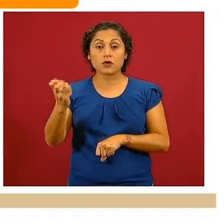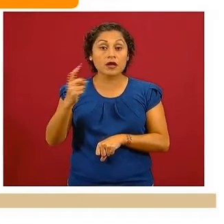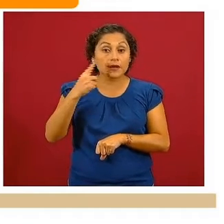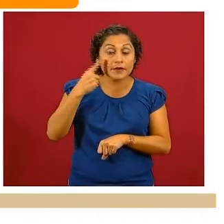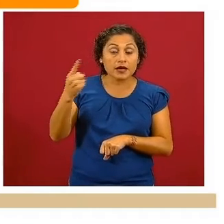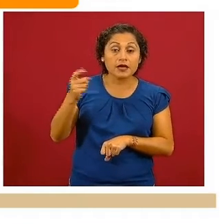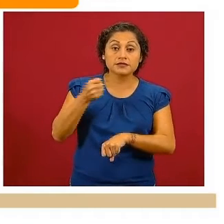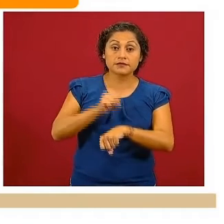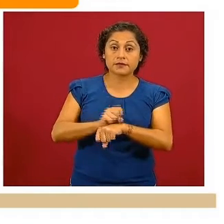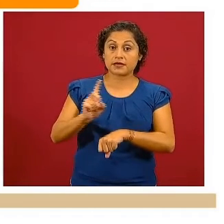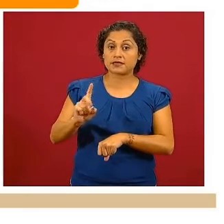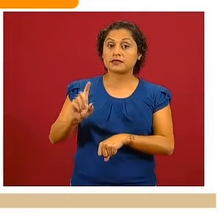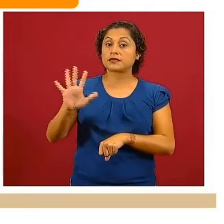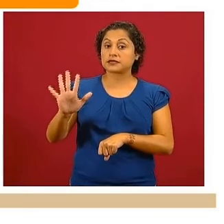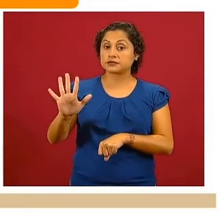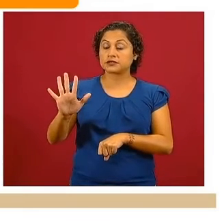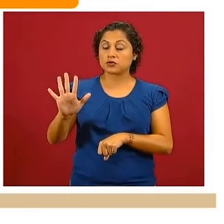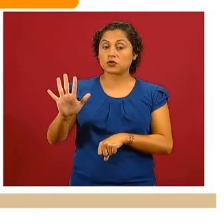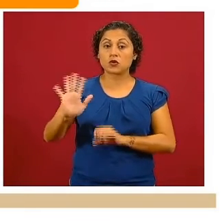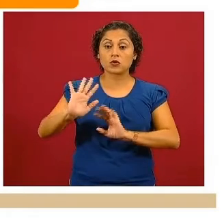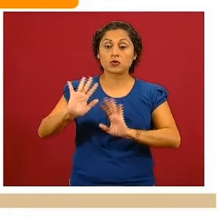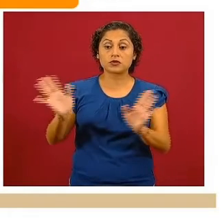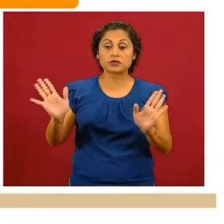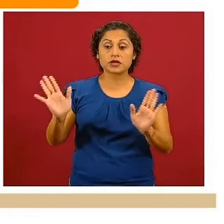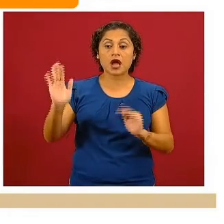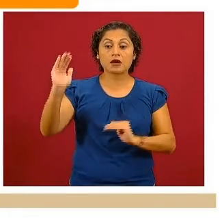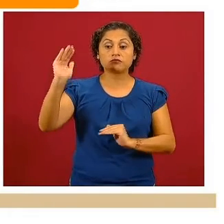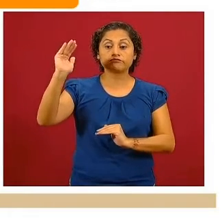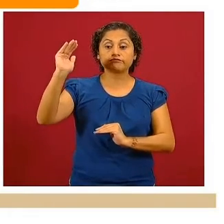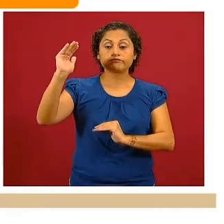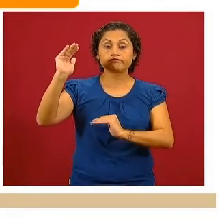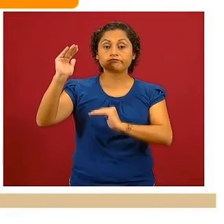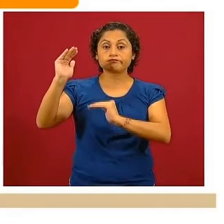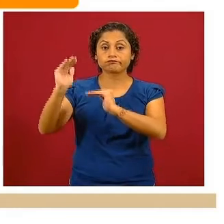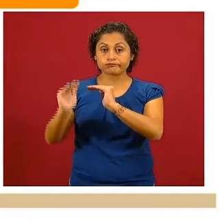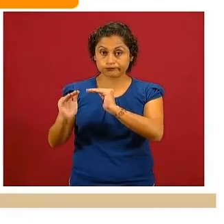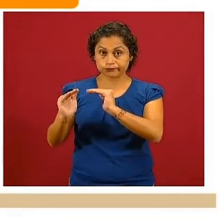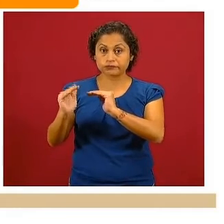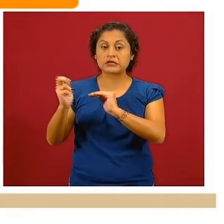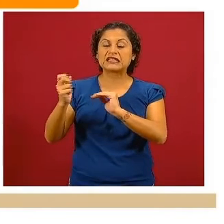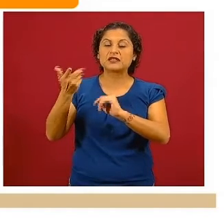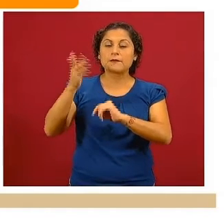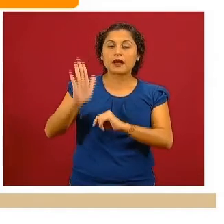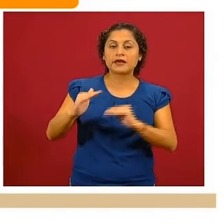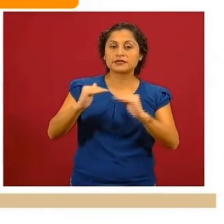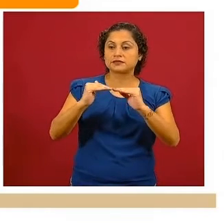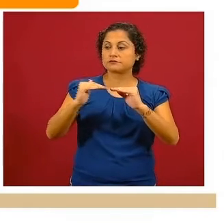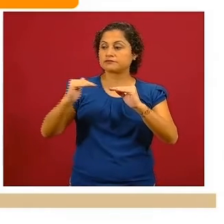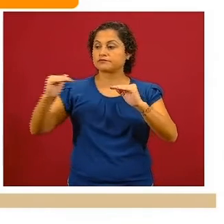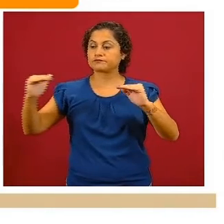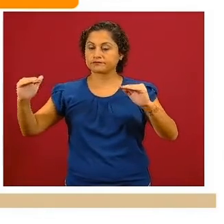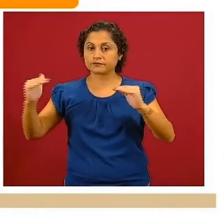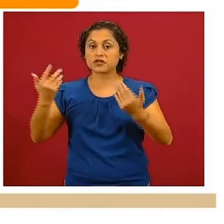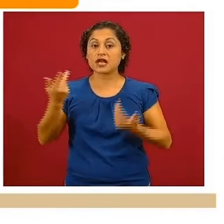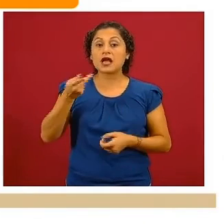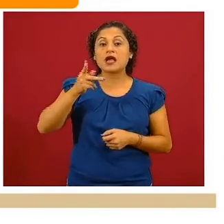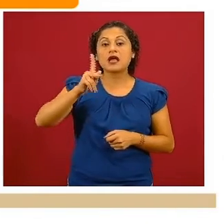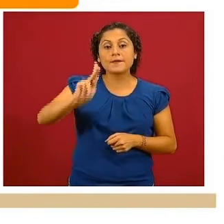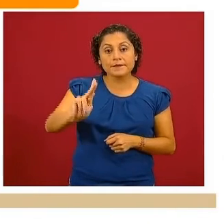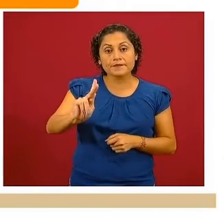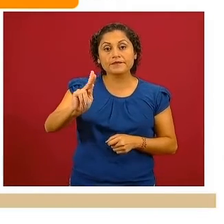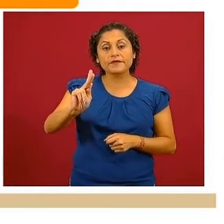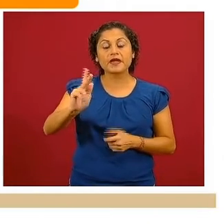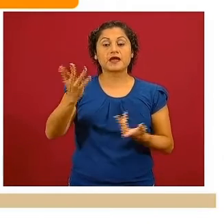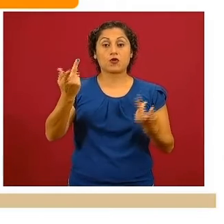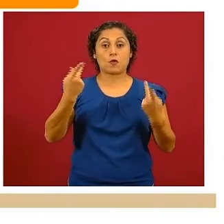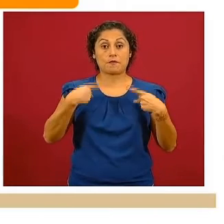35 estuvo cerca o prácticamente ya en lo que correspondería a una meseta. Sin embargo, no todas las personas que